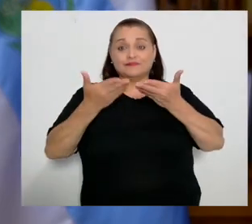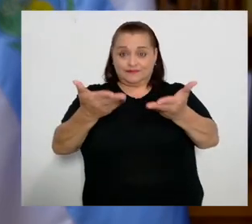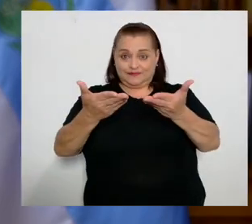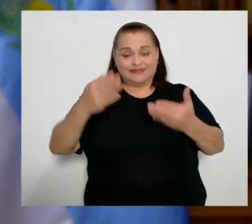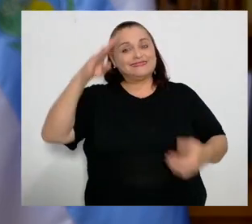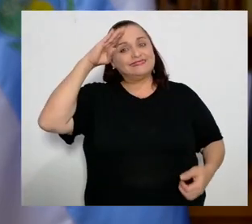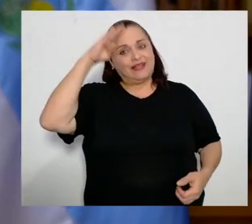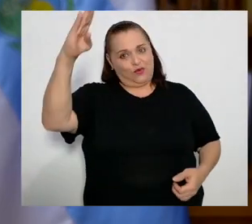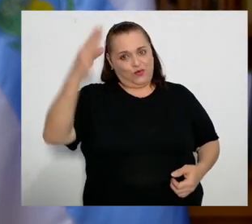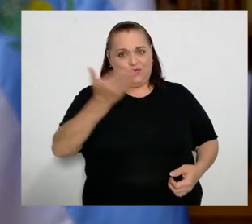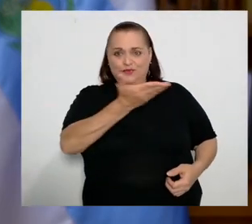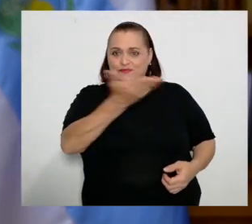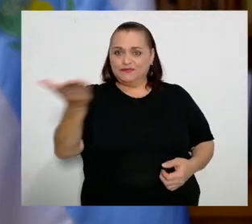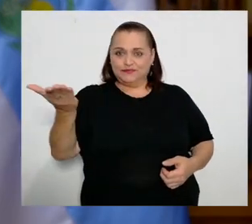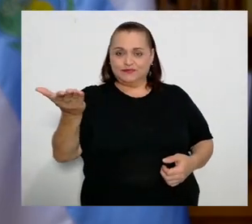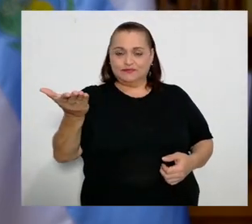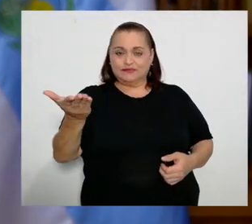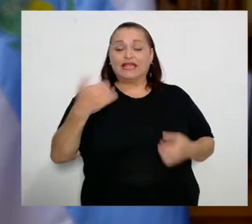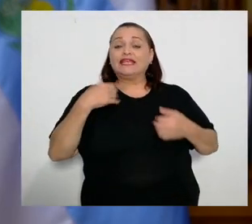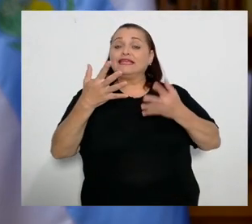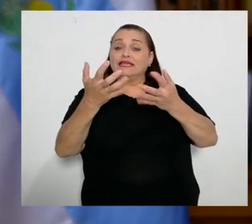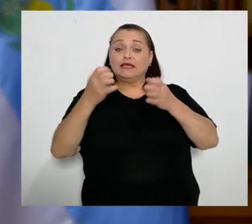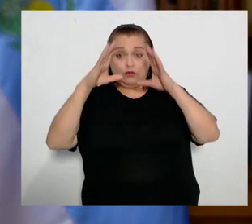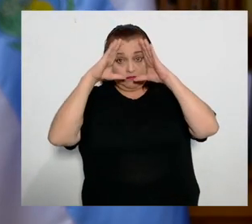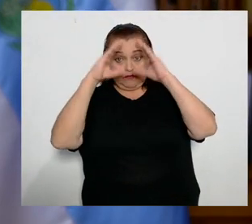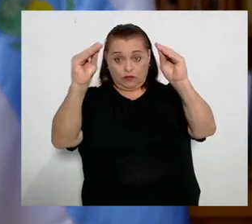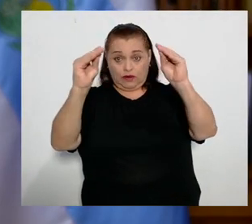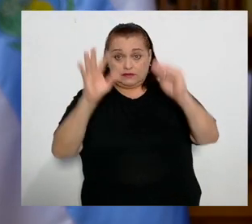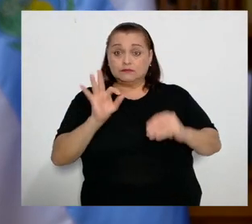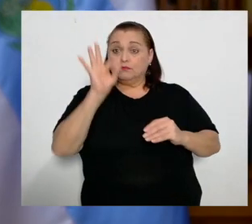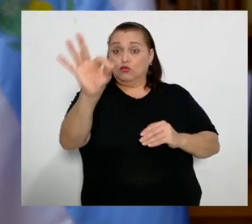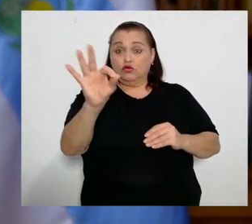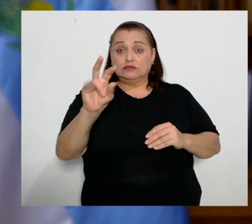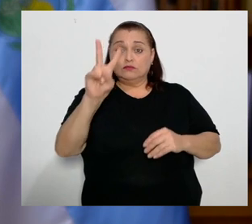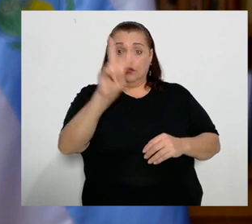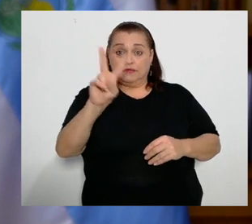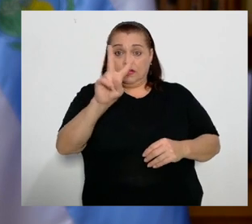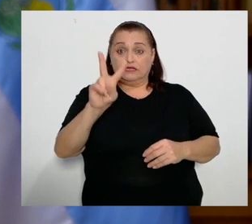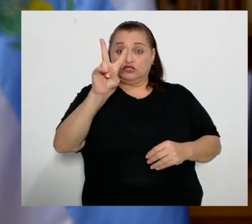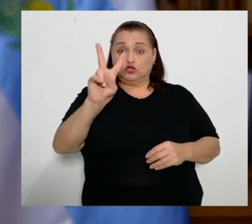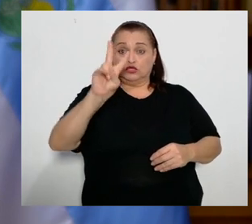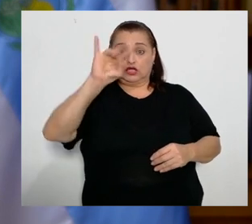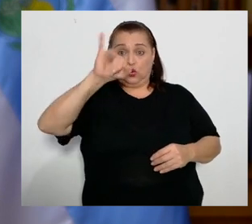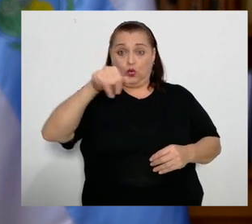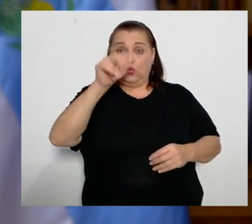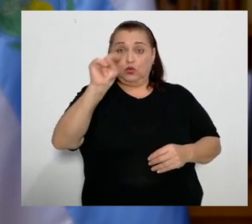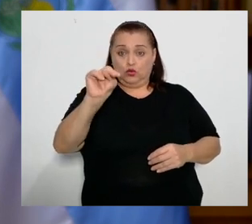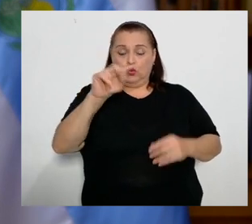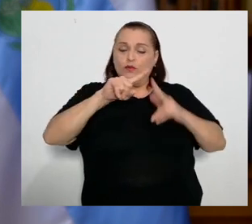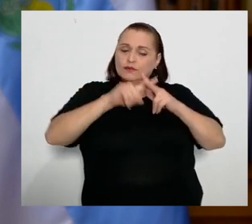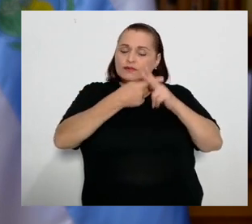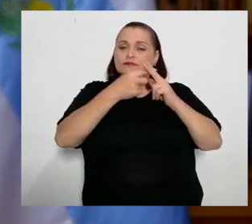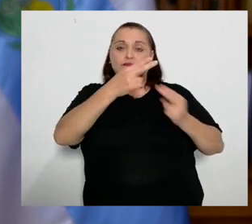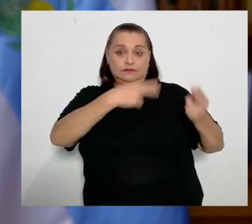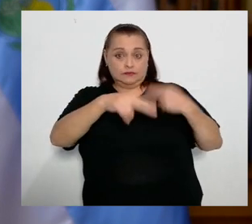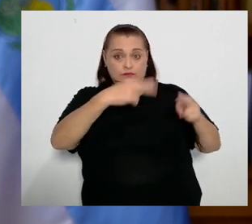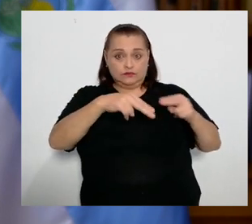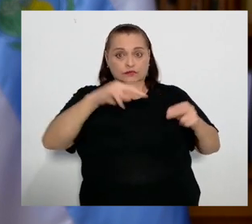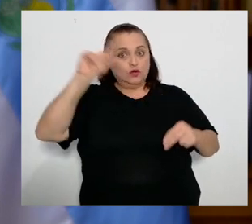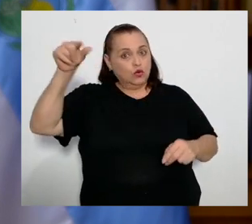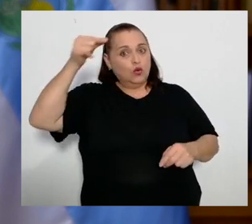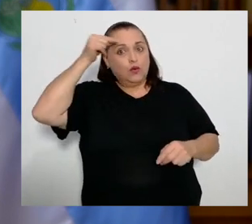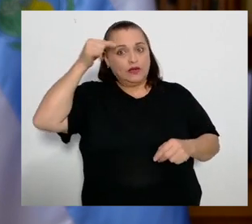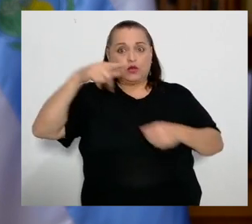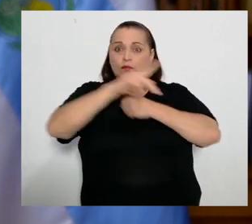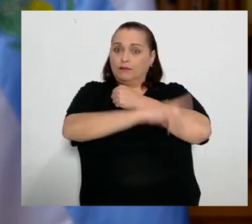reciban un cordial saludo quiero informarles que este viernes 2 de junio iniciaremos la negociación con